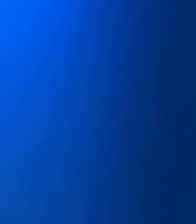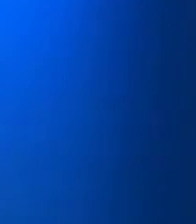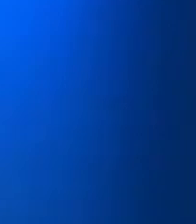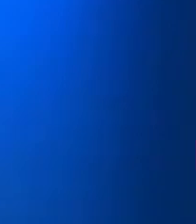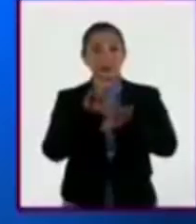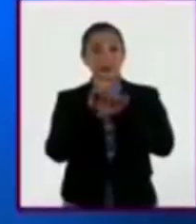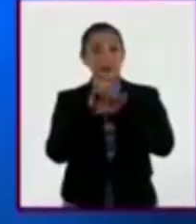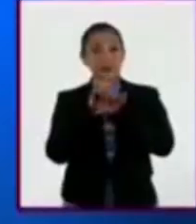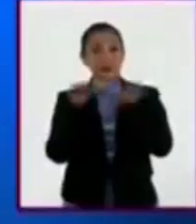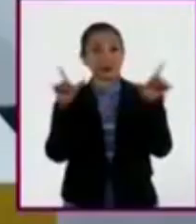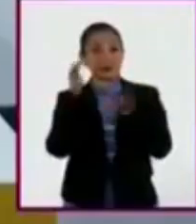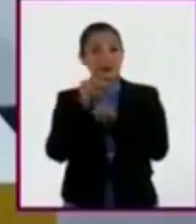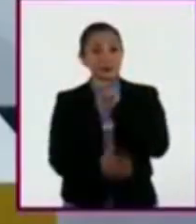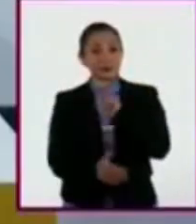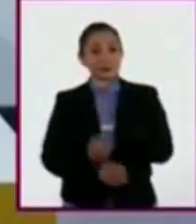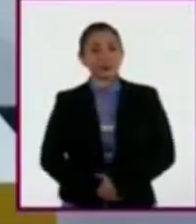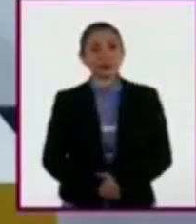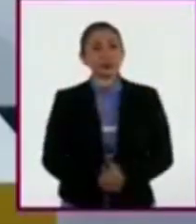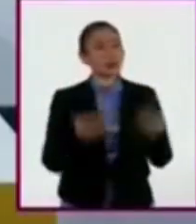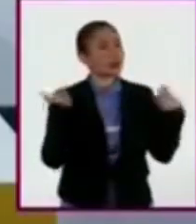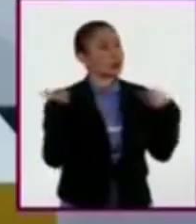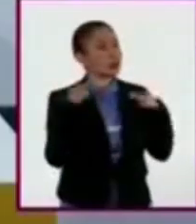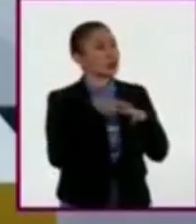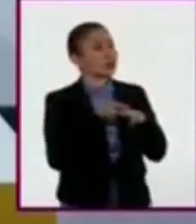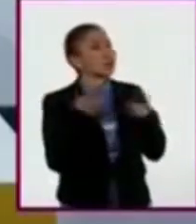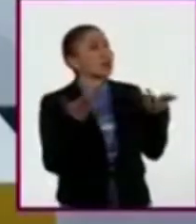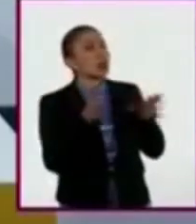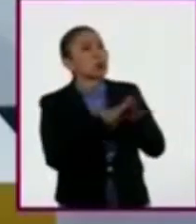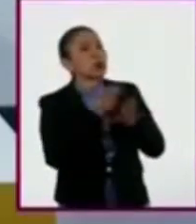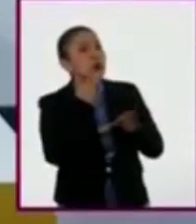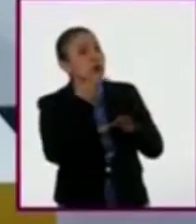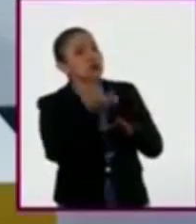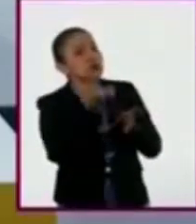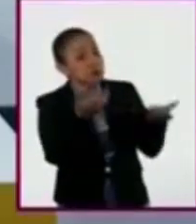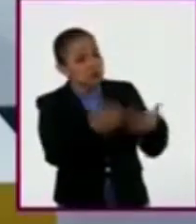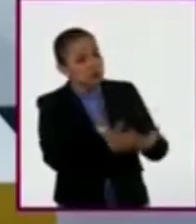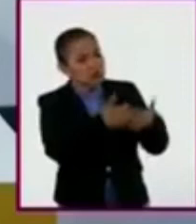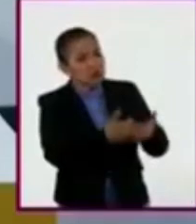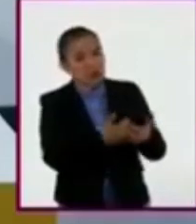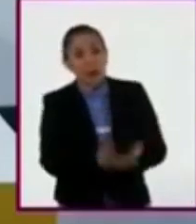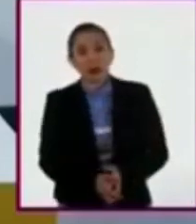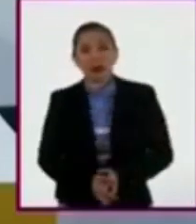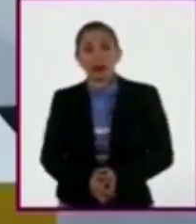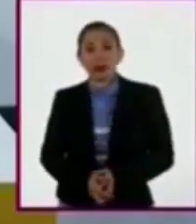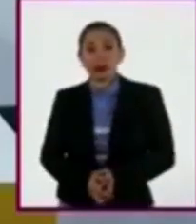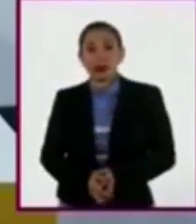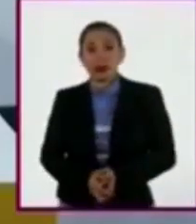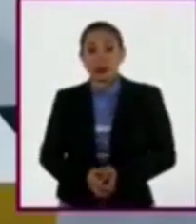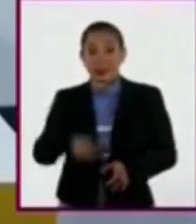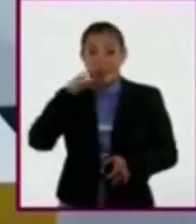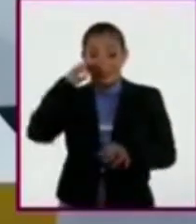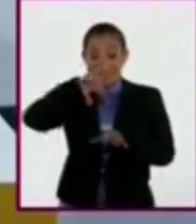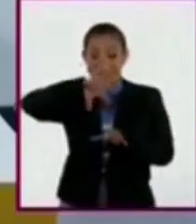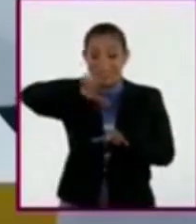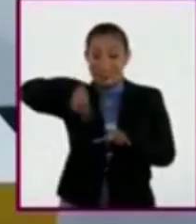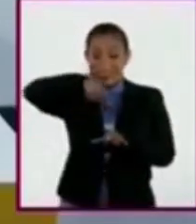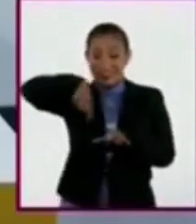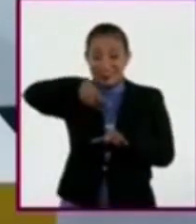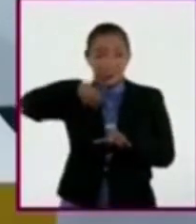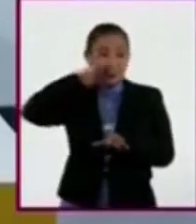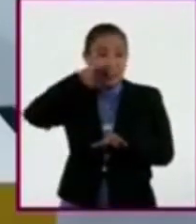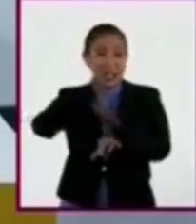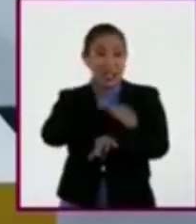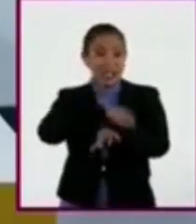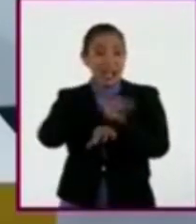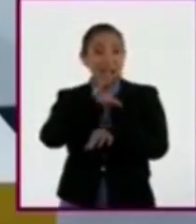Y listo, terminamos. Maestro, ¿y cómo funciona? Al girar este palito, estamos presenciando